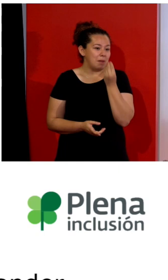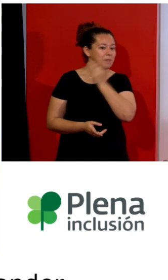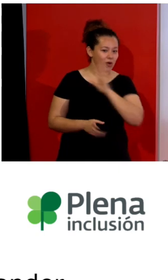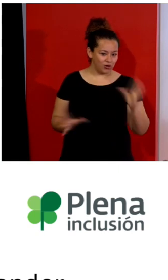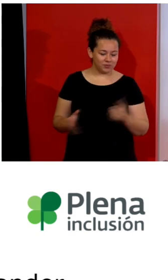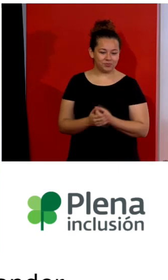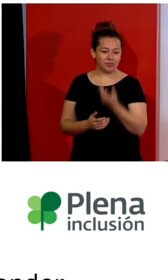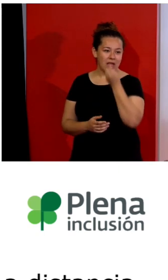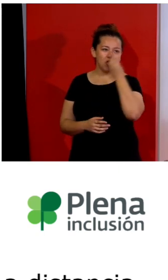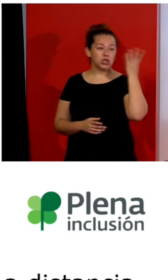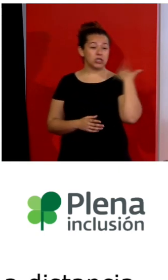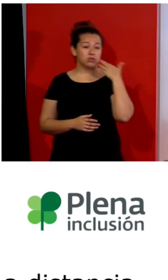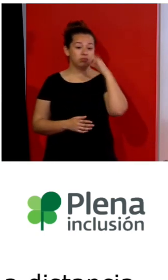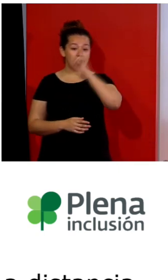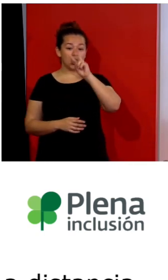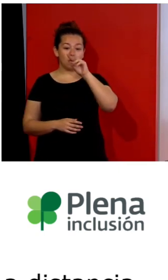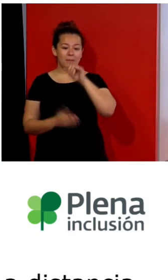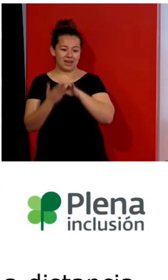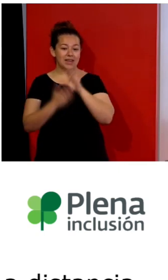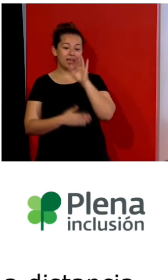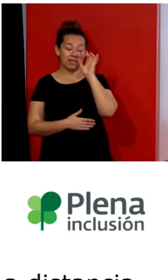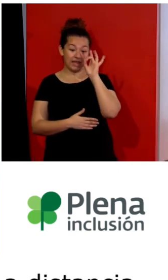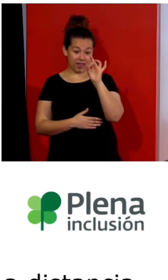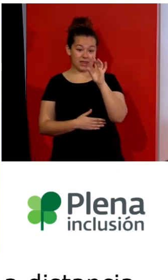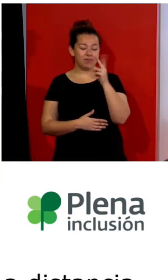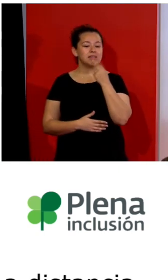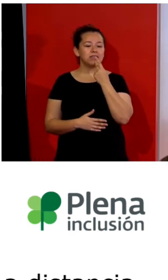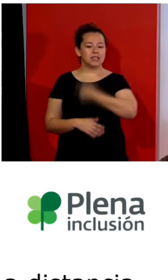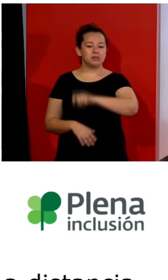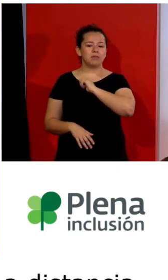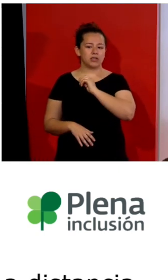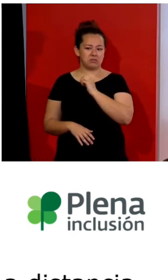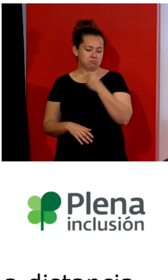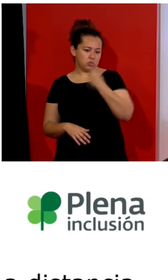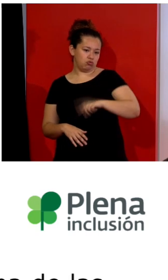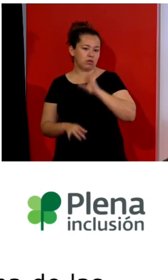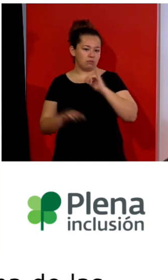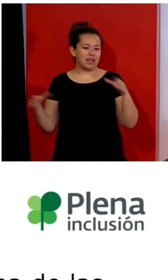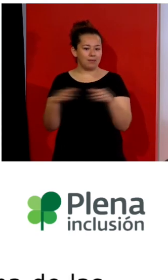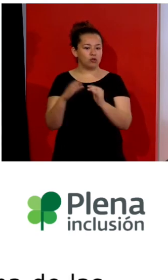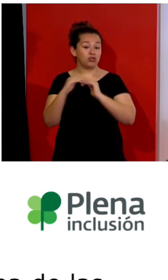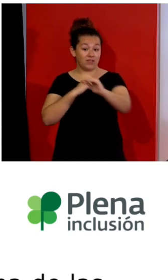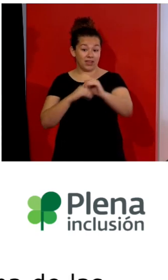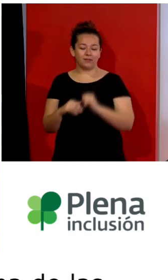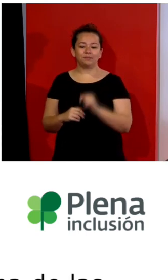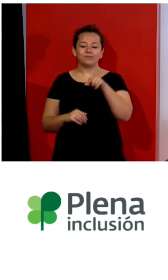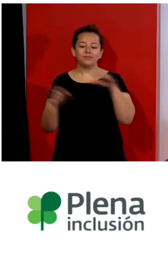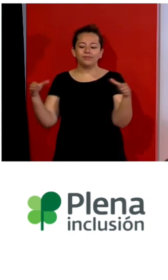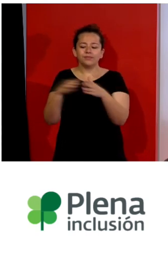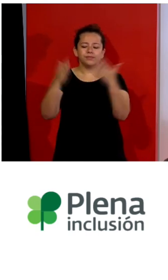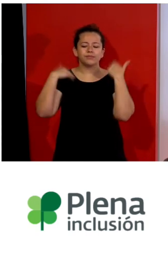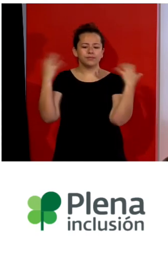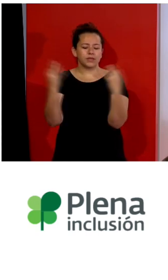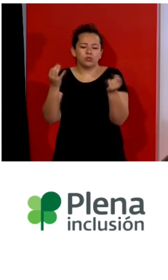años, desde 2015, en Santander España contamos con nuestro propio equipo de sostenibilidad. Este equipo está encargado de